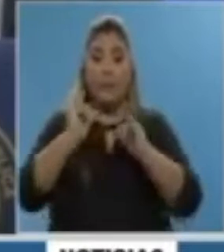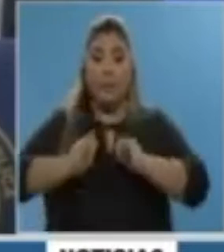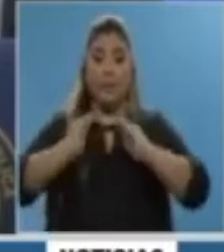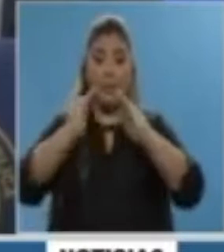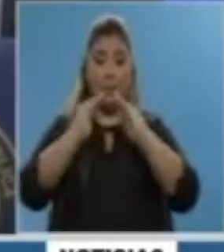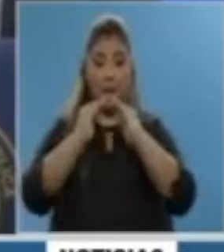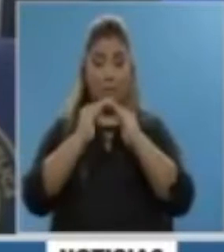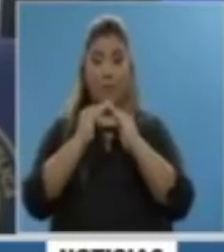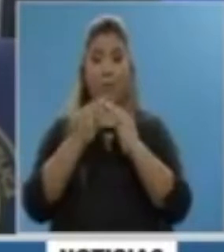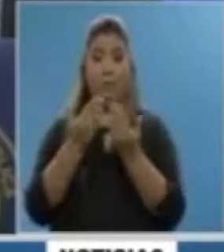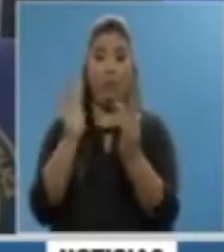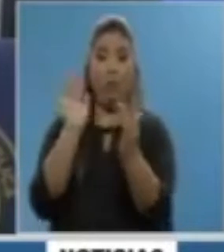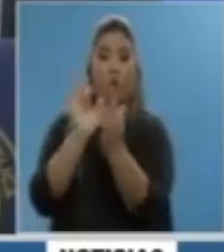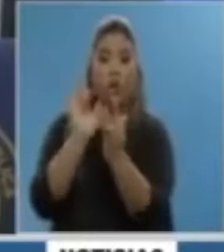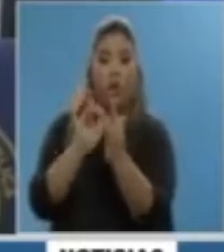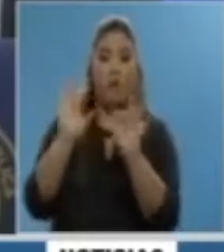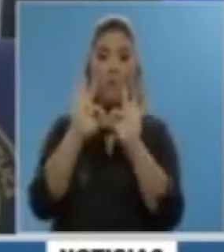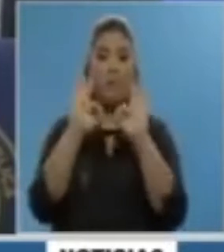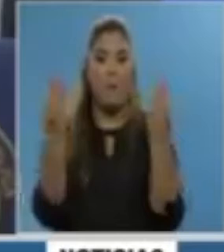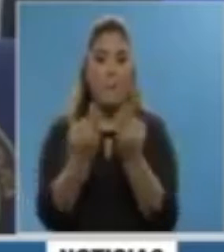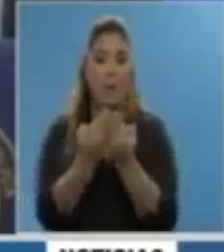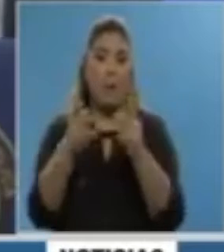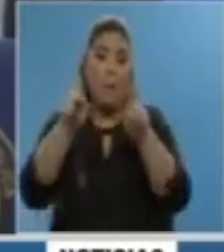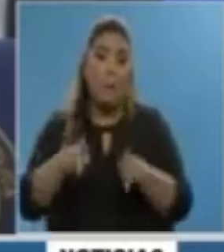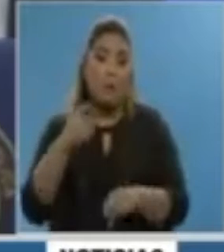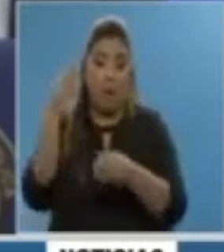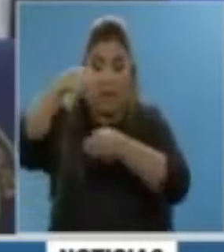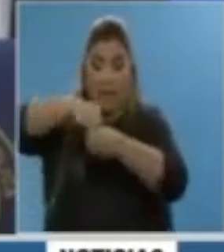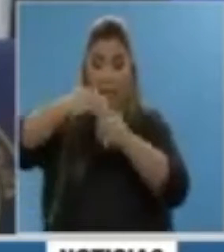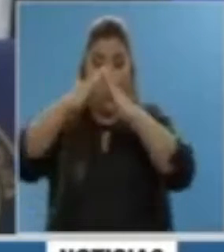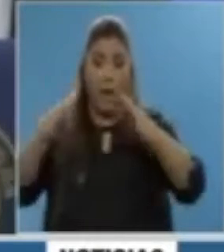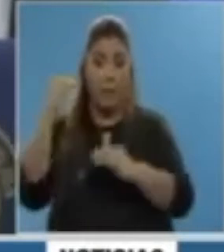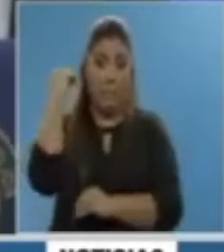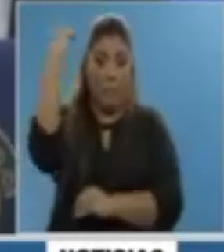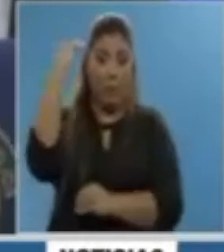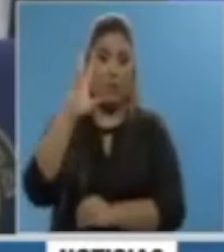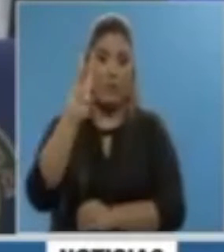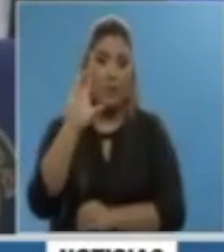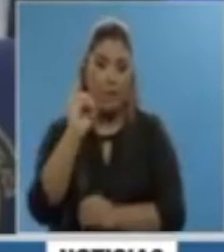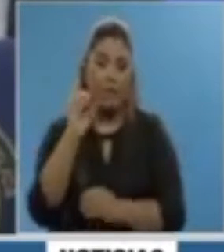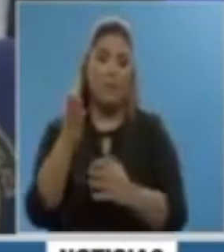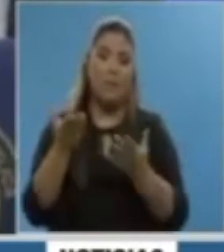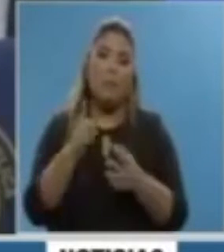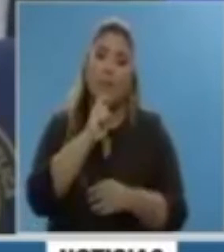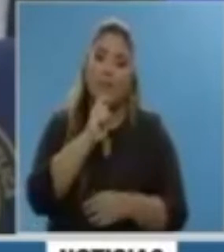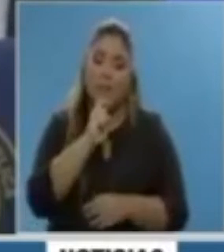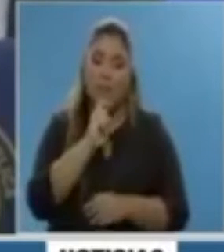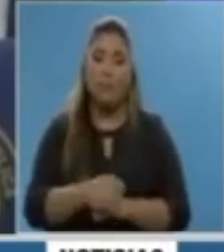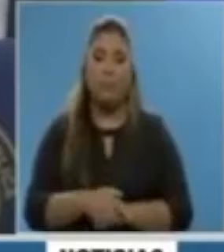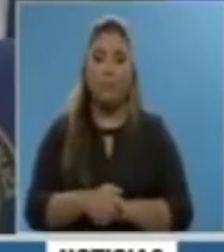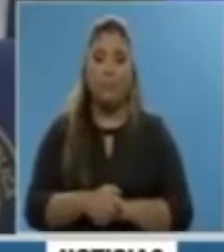con poblaciones de riesgo, principalmente mayores de 60 años. Esta es información que también